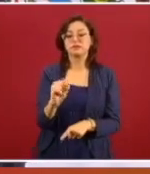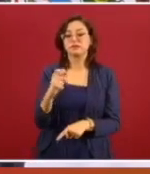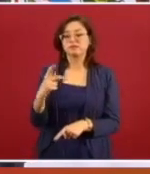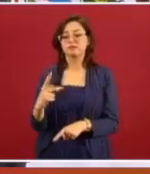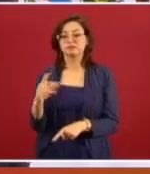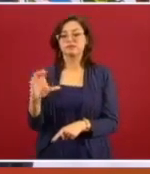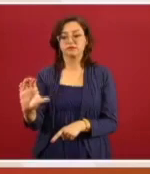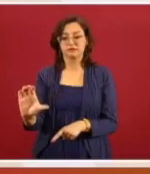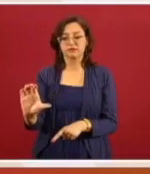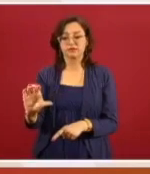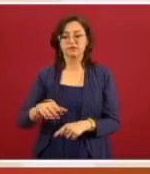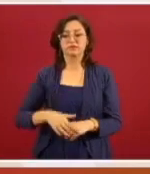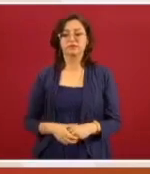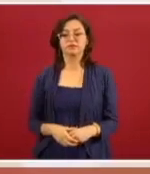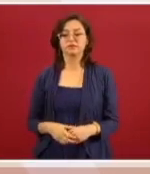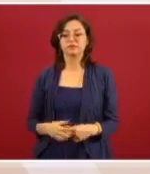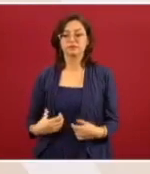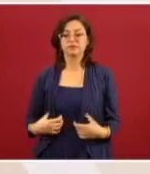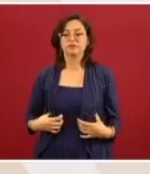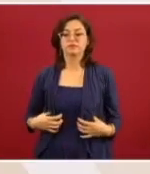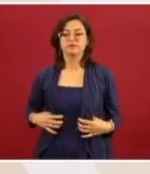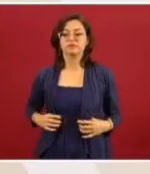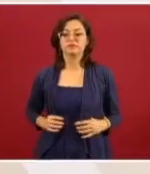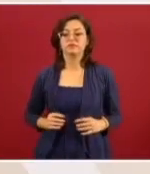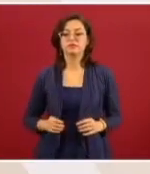Pública y Protección Ciudadana.